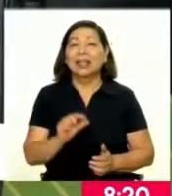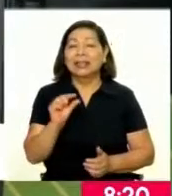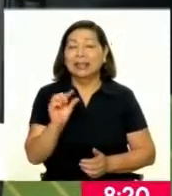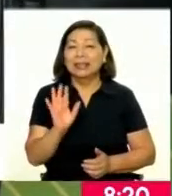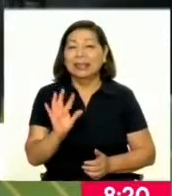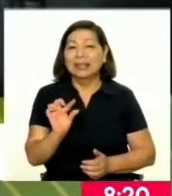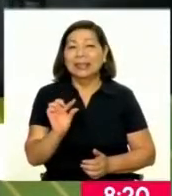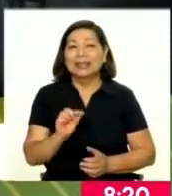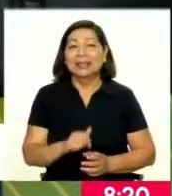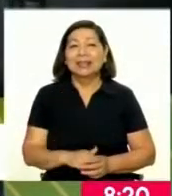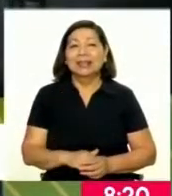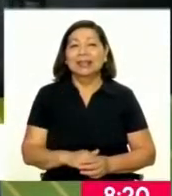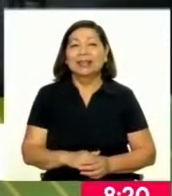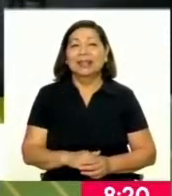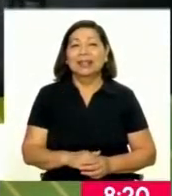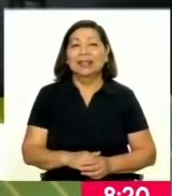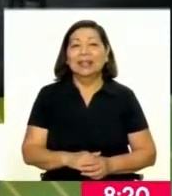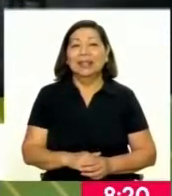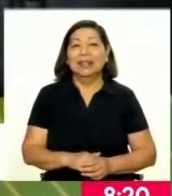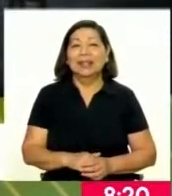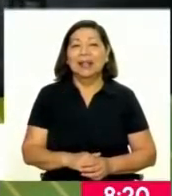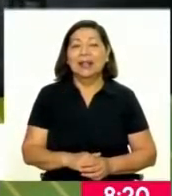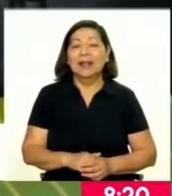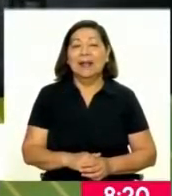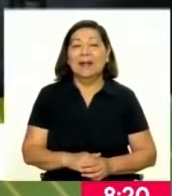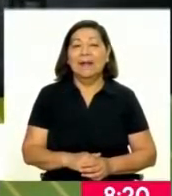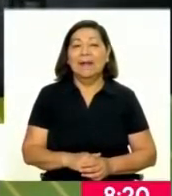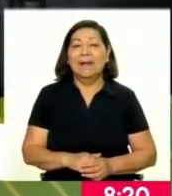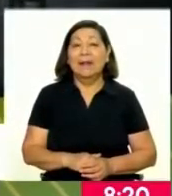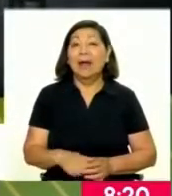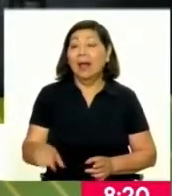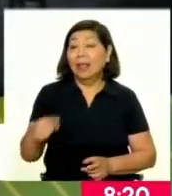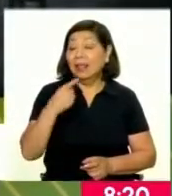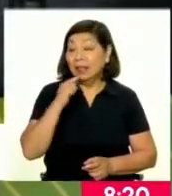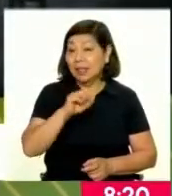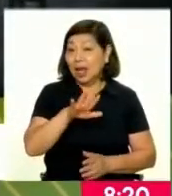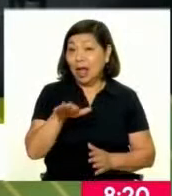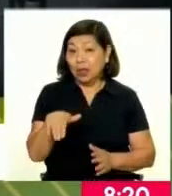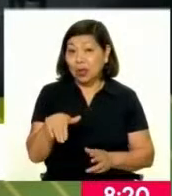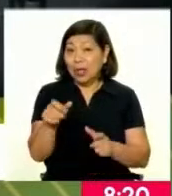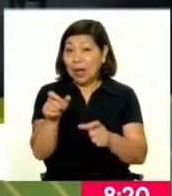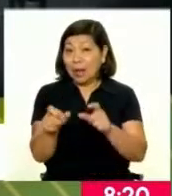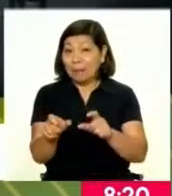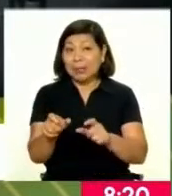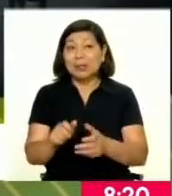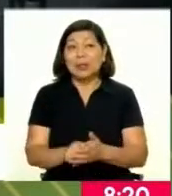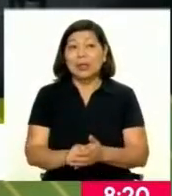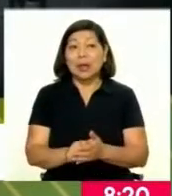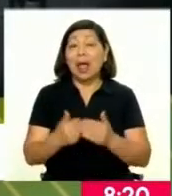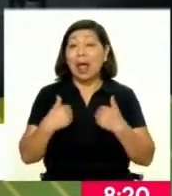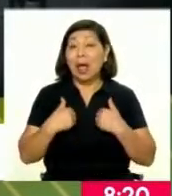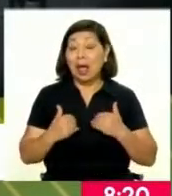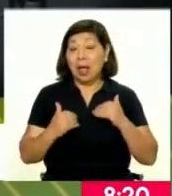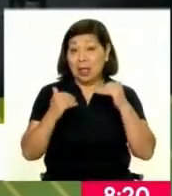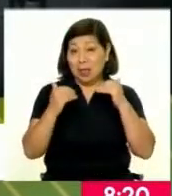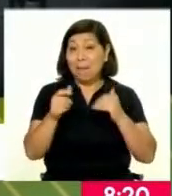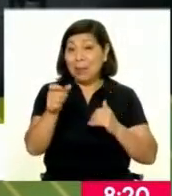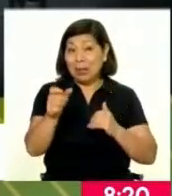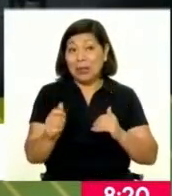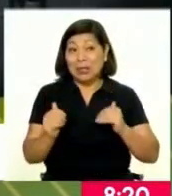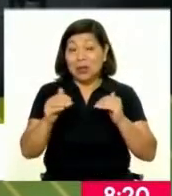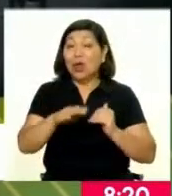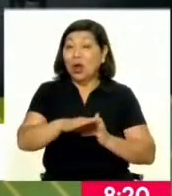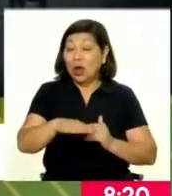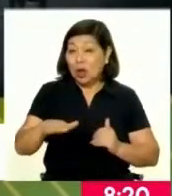Quisiera exhortar también a la población, ¿no?, sobre todo a las personas mayores, a los adultos mayores, a